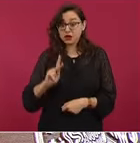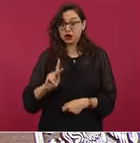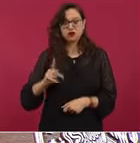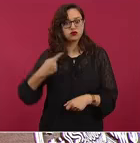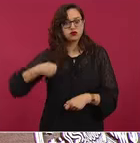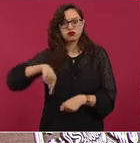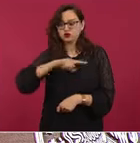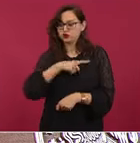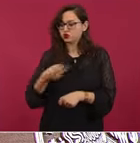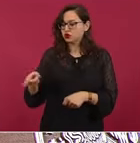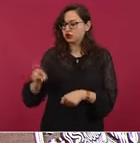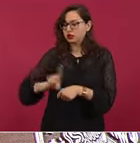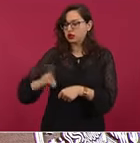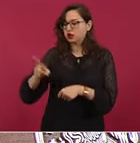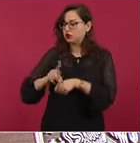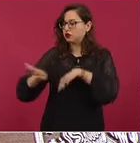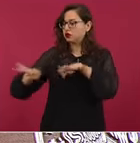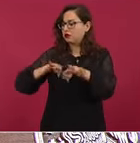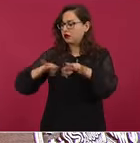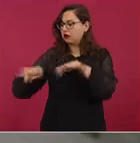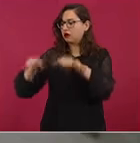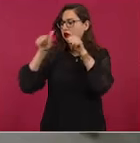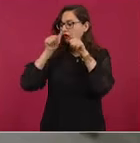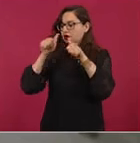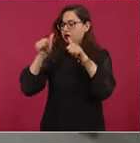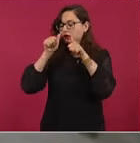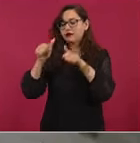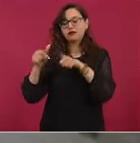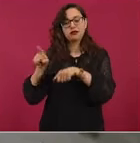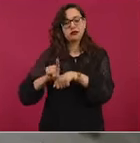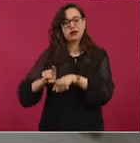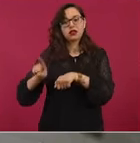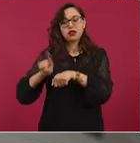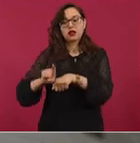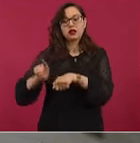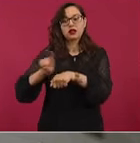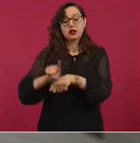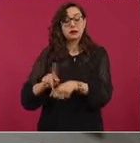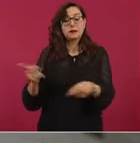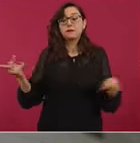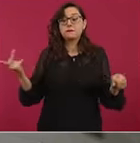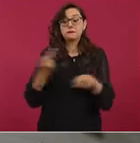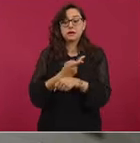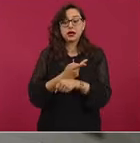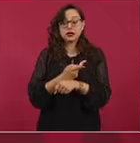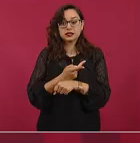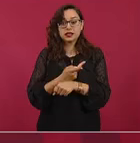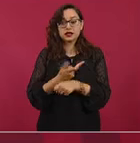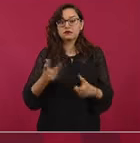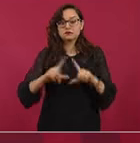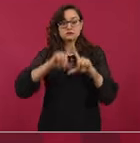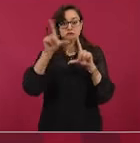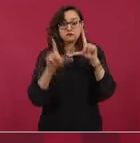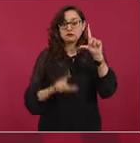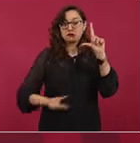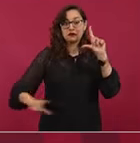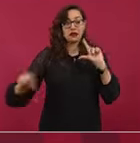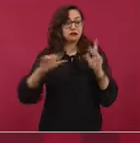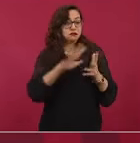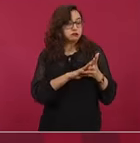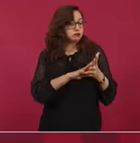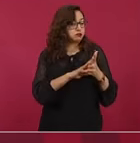trabajando todos los días para proteger a los ciudadanos. Heredamos una situación muy complicada,